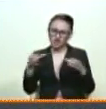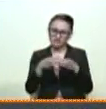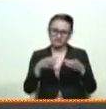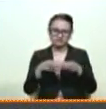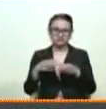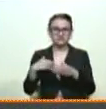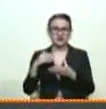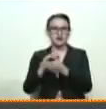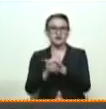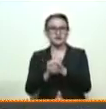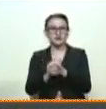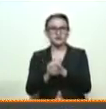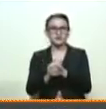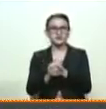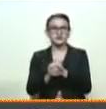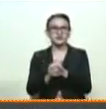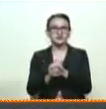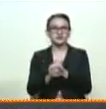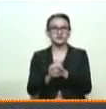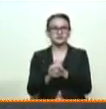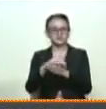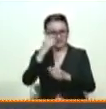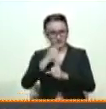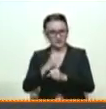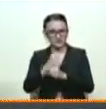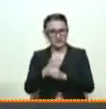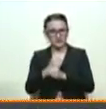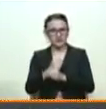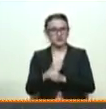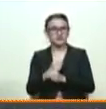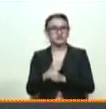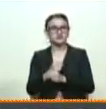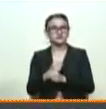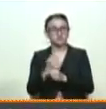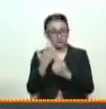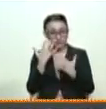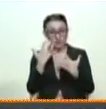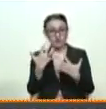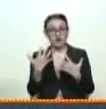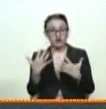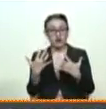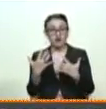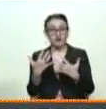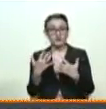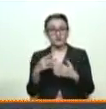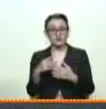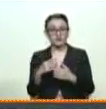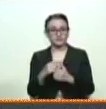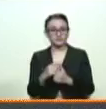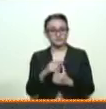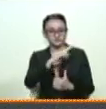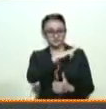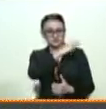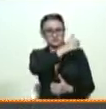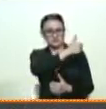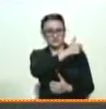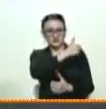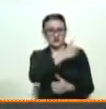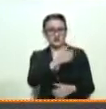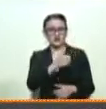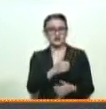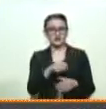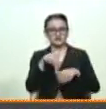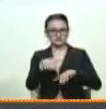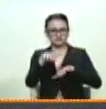compañeros de armas, admirados compañeros de armas, comandantes del Ejército